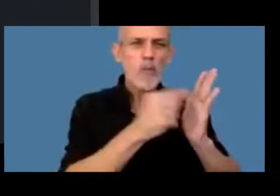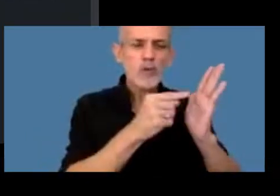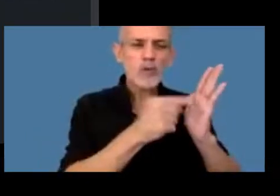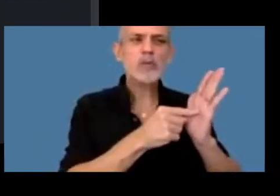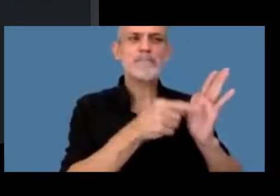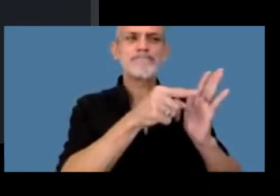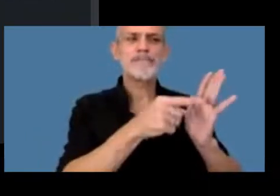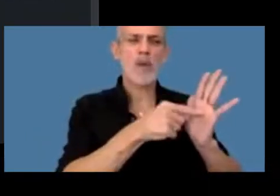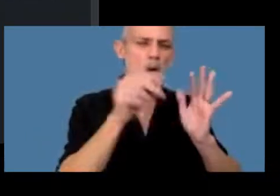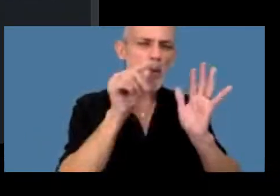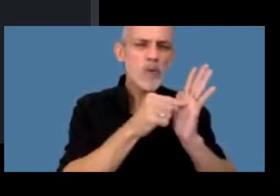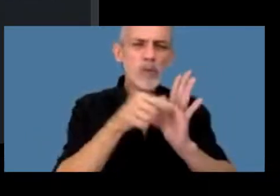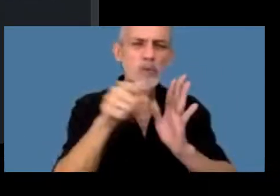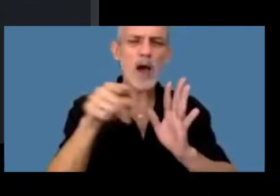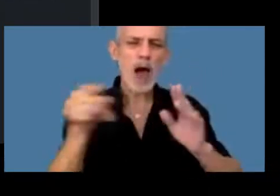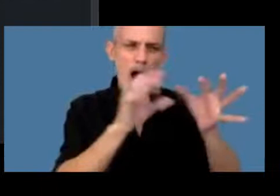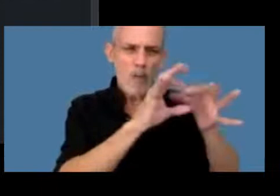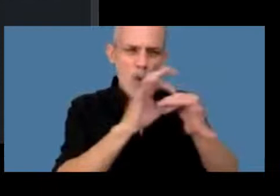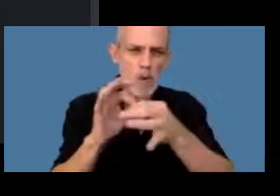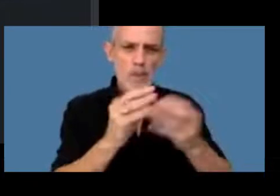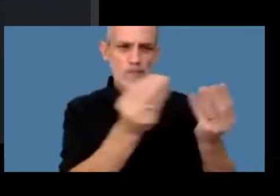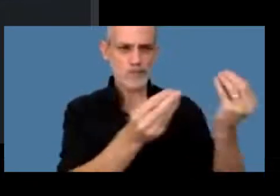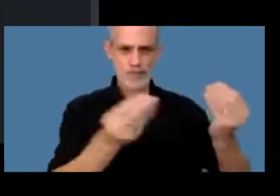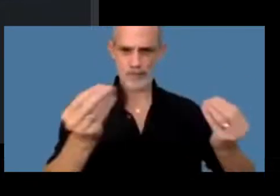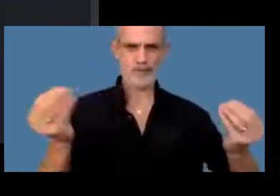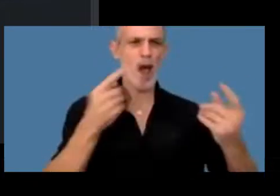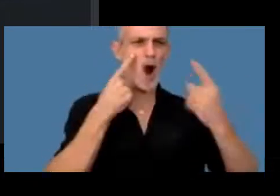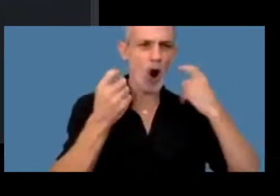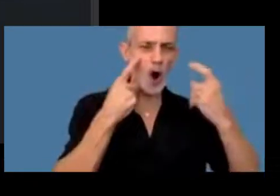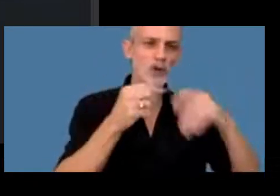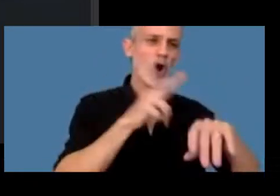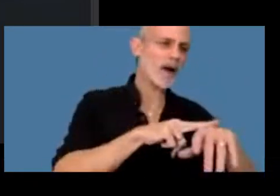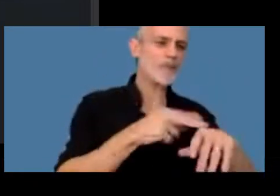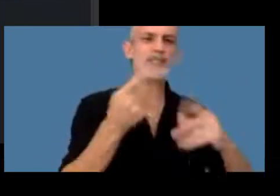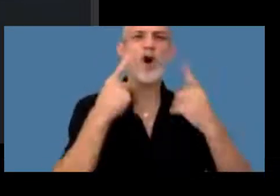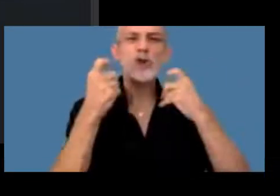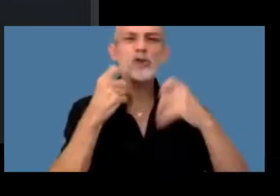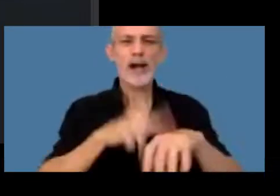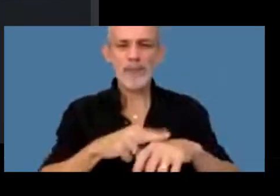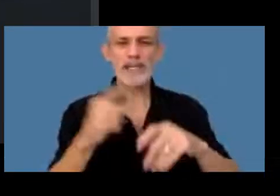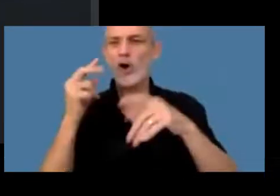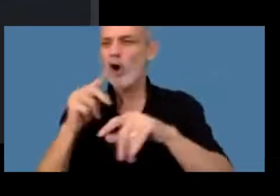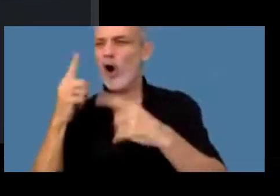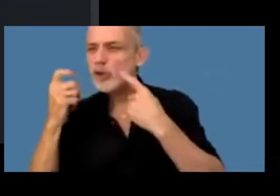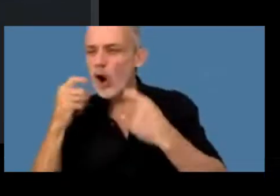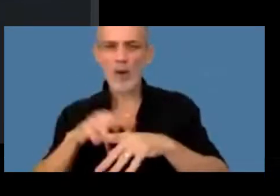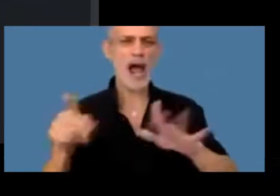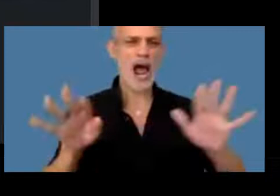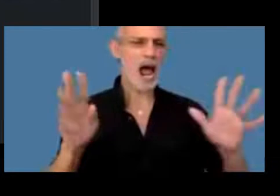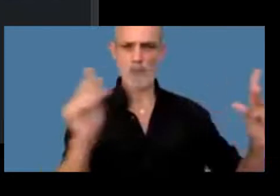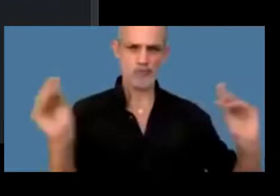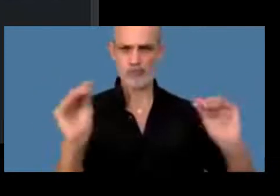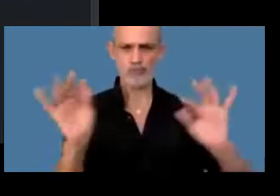los circuitos, los diagramas de lógica, hacer los controles, las recomendaciones y ver los desvíos, y por último cuantificar la